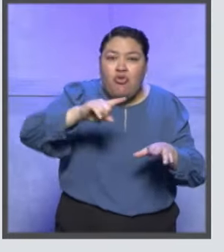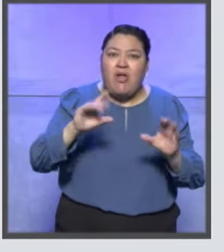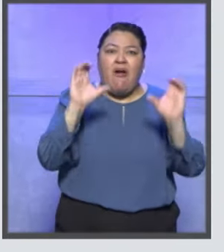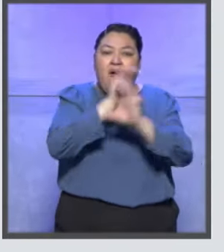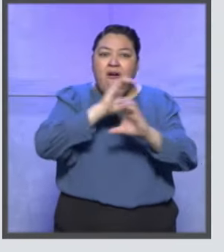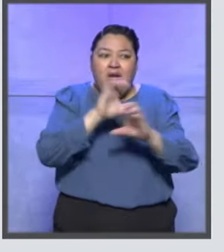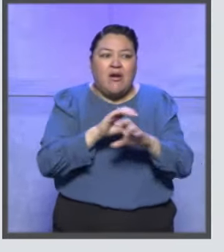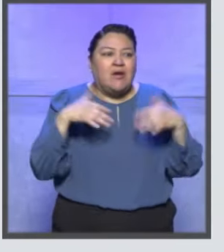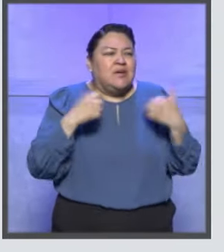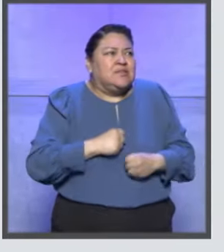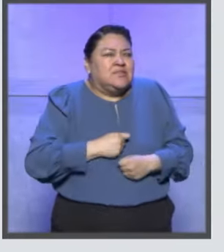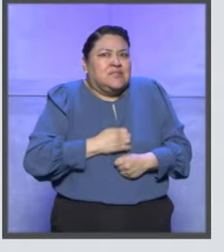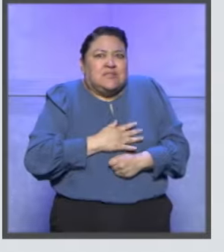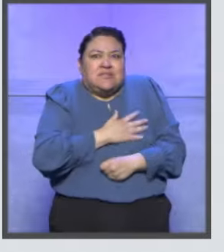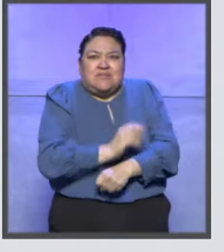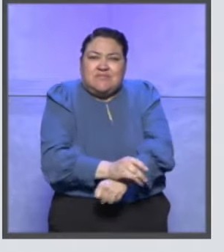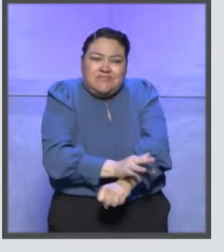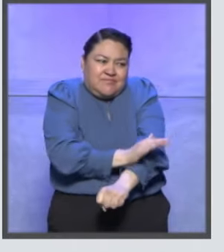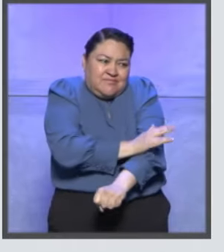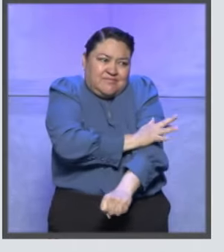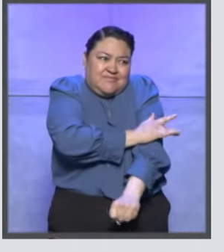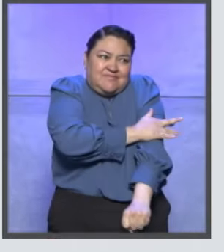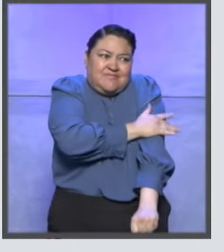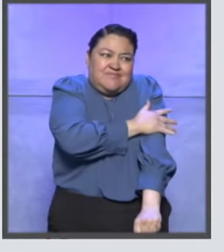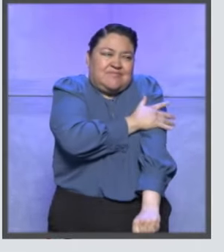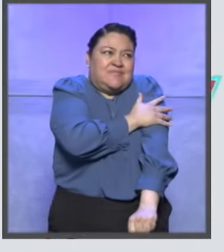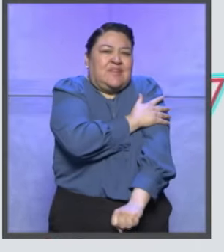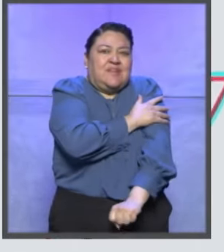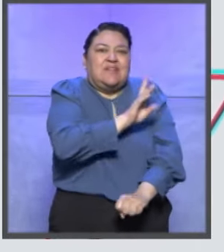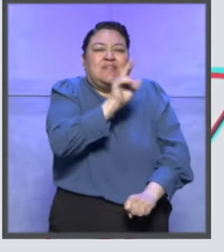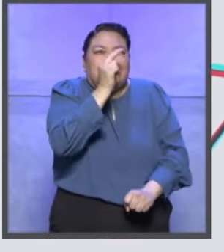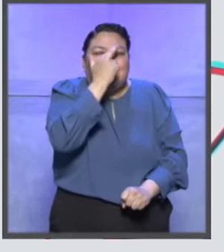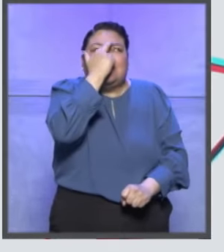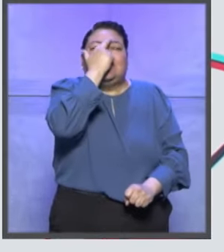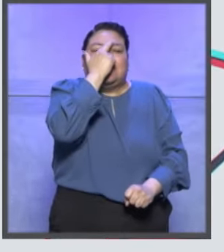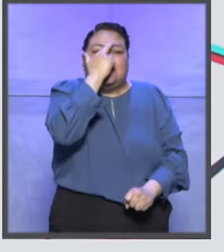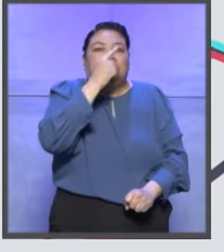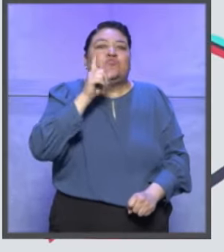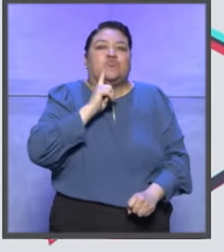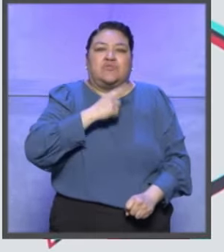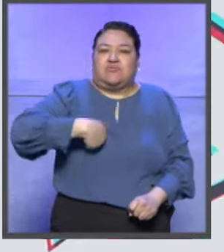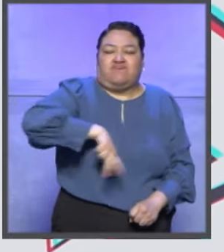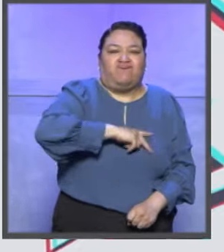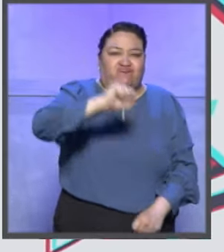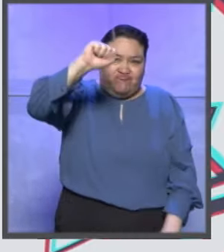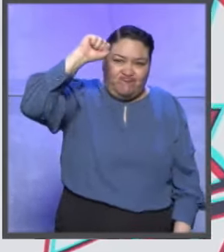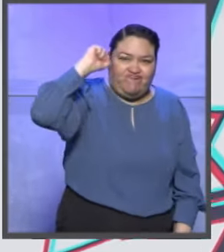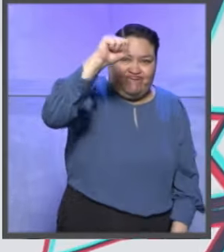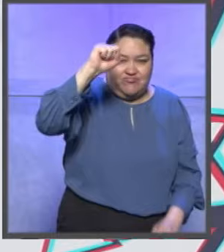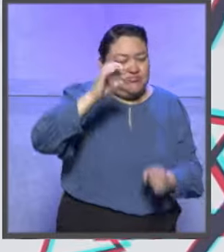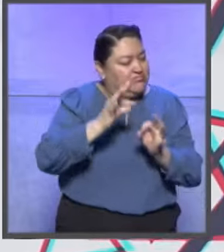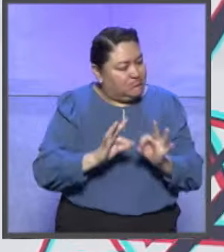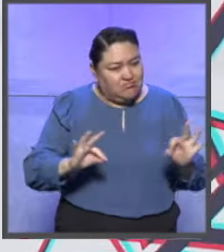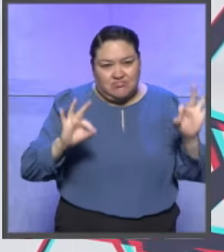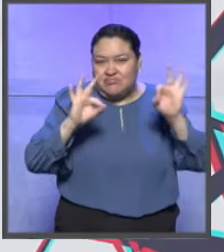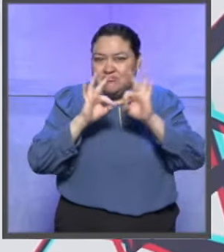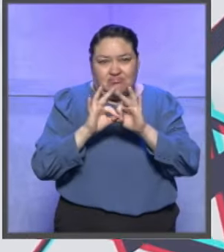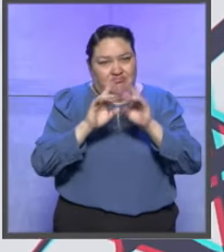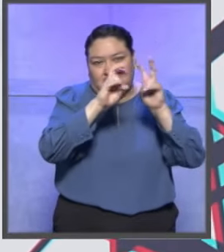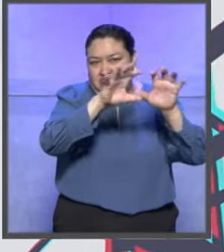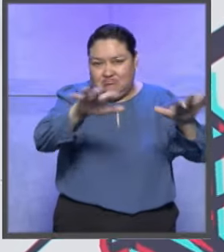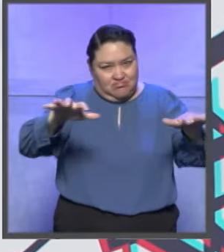y escuchar a todas ellas cantar, pues obviamente nos erizó la piel y nos hizo recordar por qué las luchas